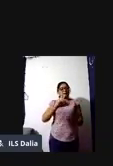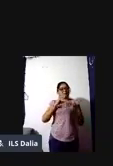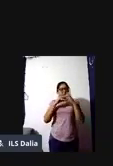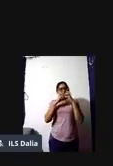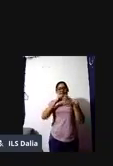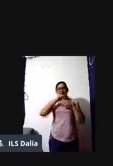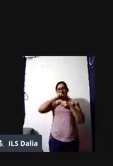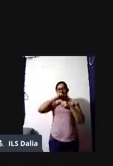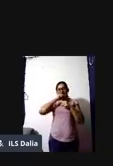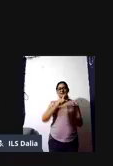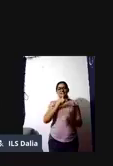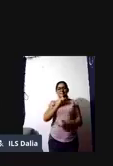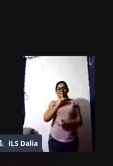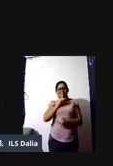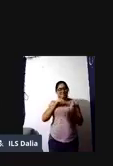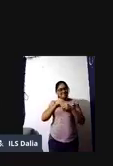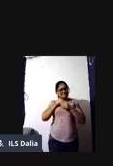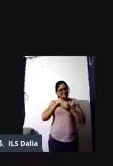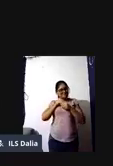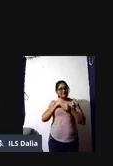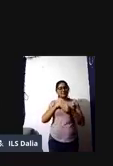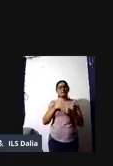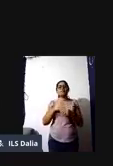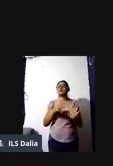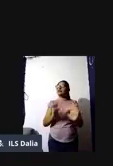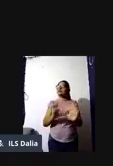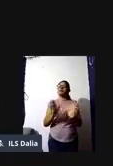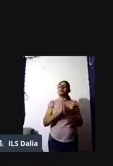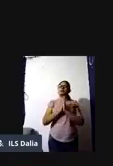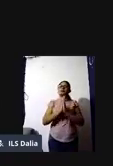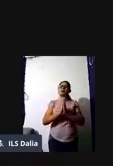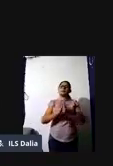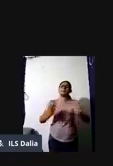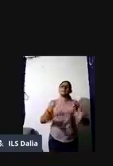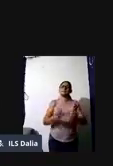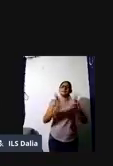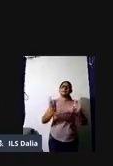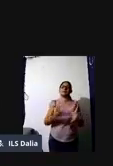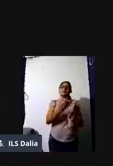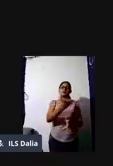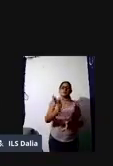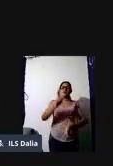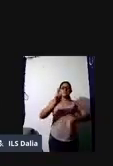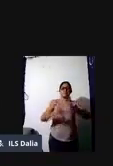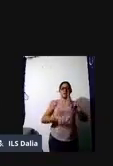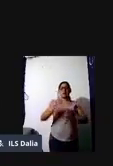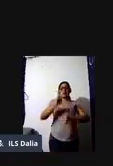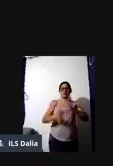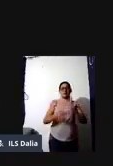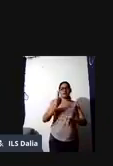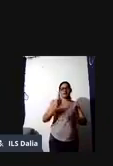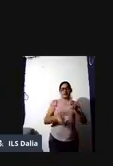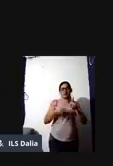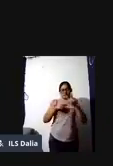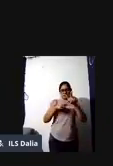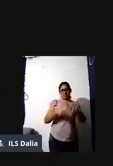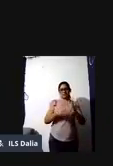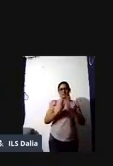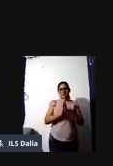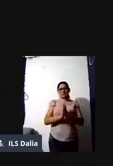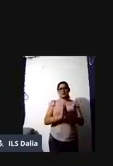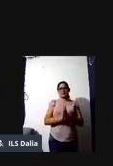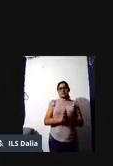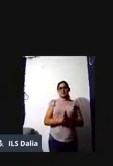amordazamiento. Hablemos, por favor, hablemos. Yo ahorita me voy a tomar la libertad de poner, porque ya me